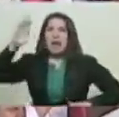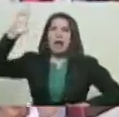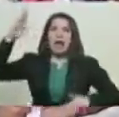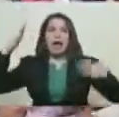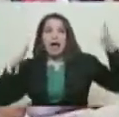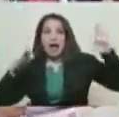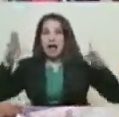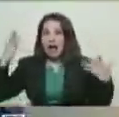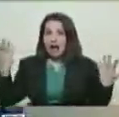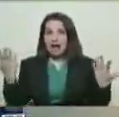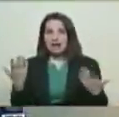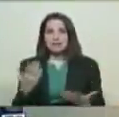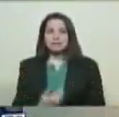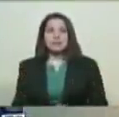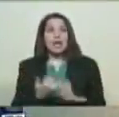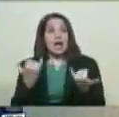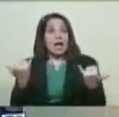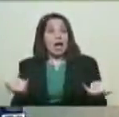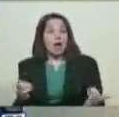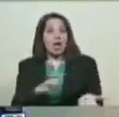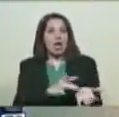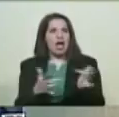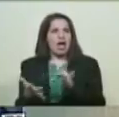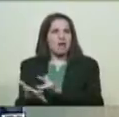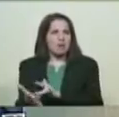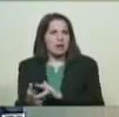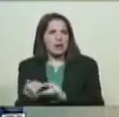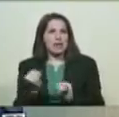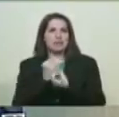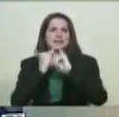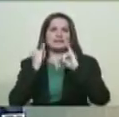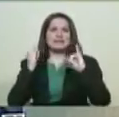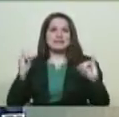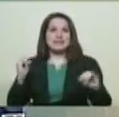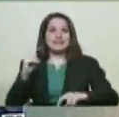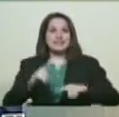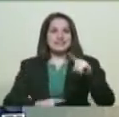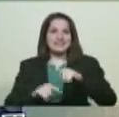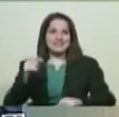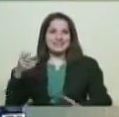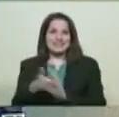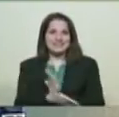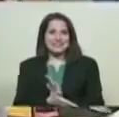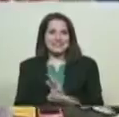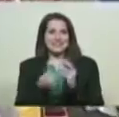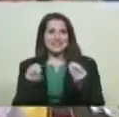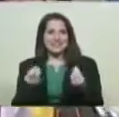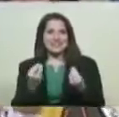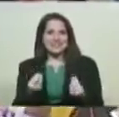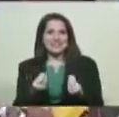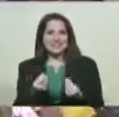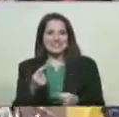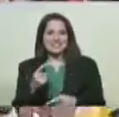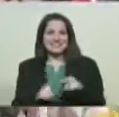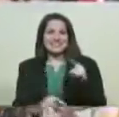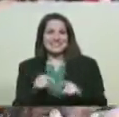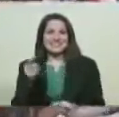Ahora viene el bono de abril, bono independencia viene, de apoyo al pueblo.